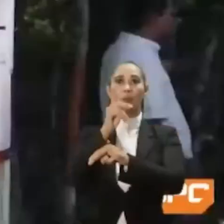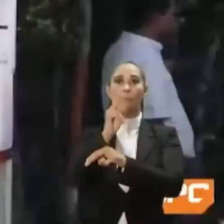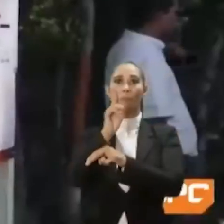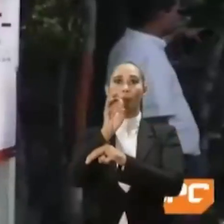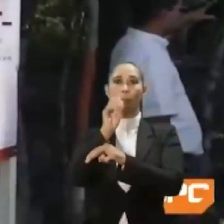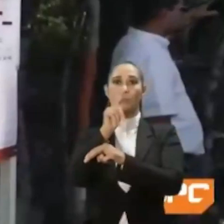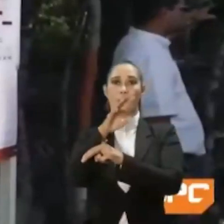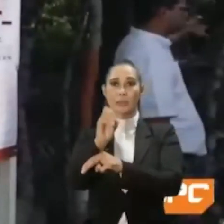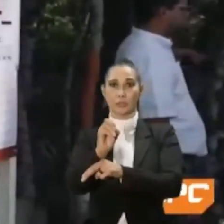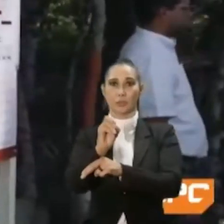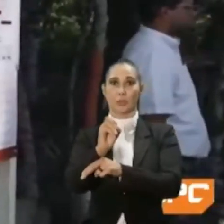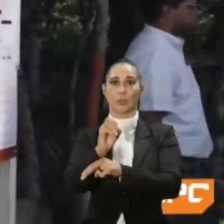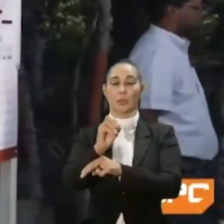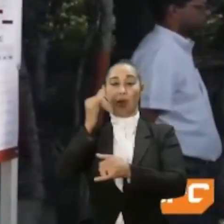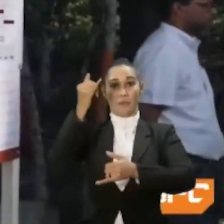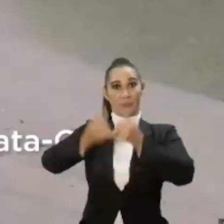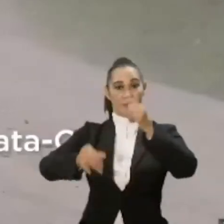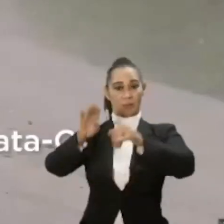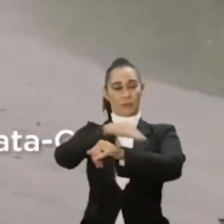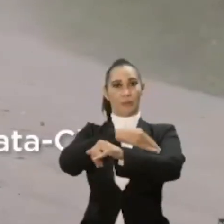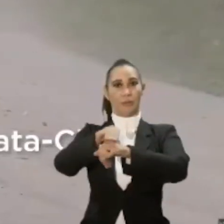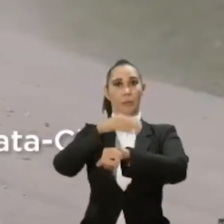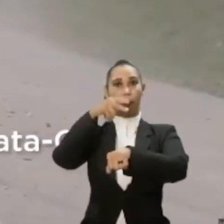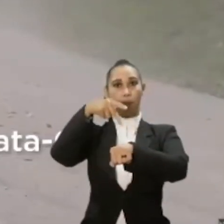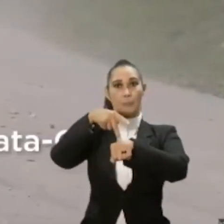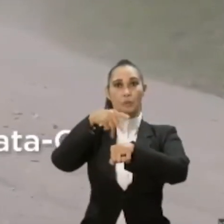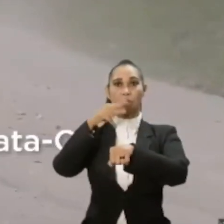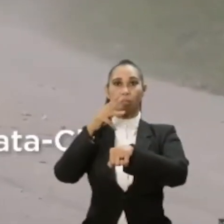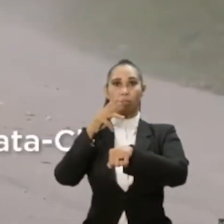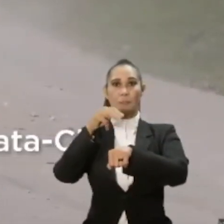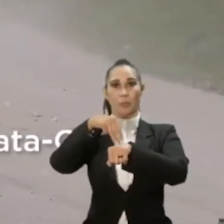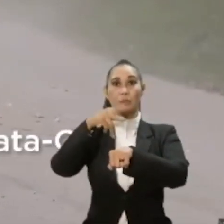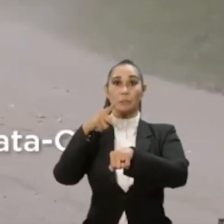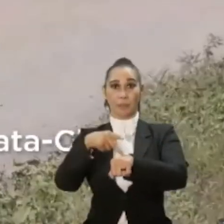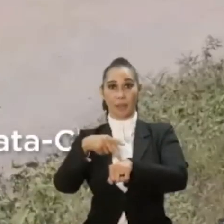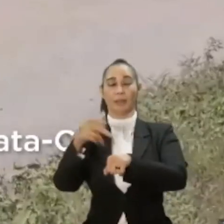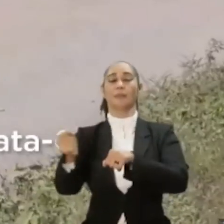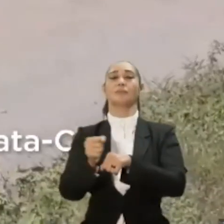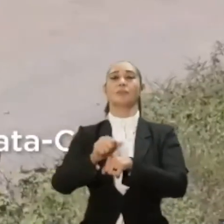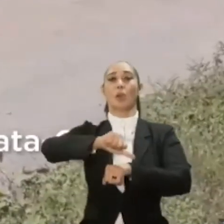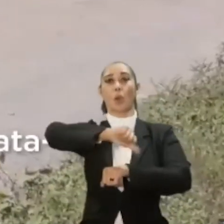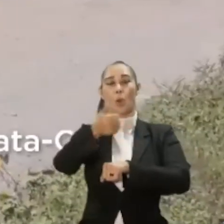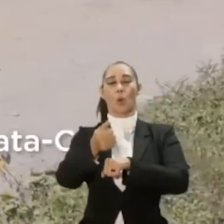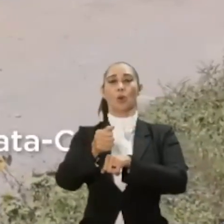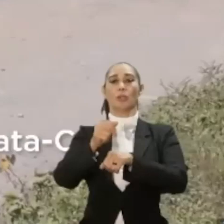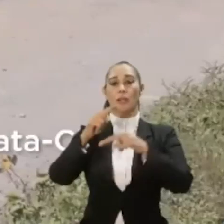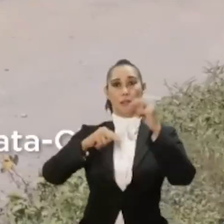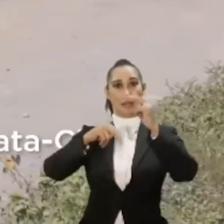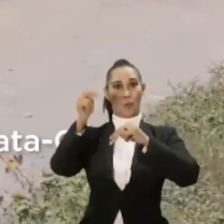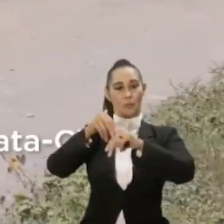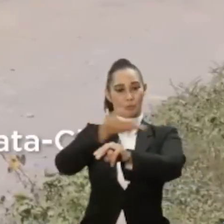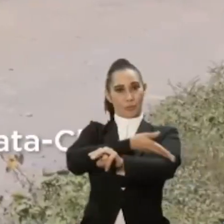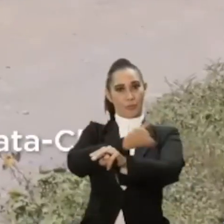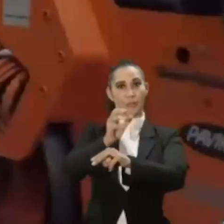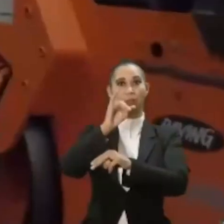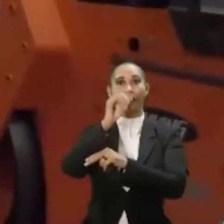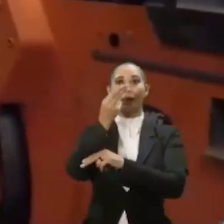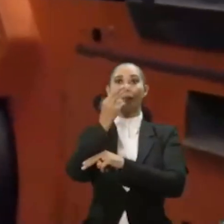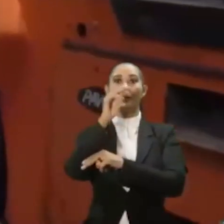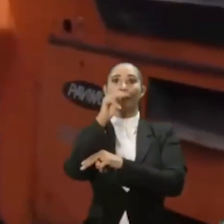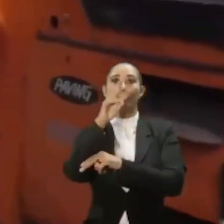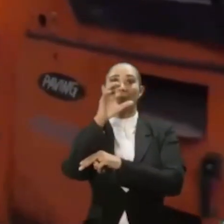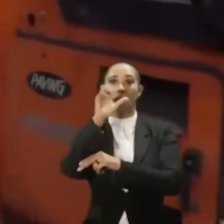la terminación de la carretera Monteplata-Chirino, la carretera Tomayor-Sabana de la Mar, la construcción de la avenida Hípica,